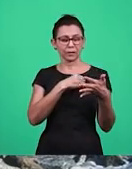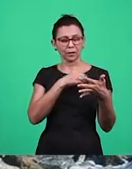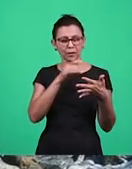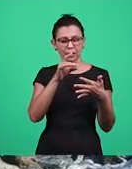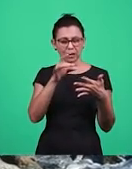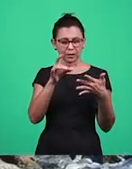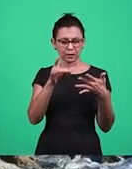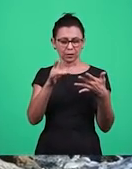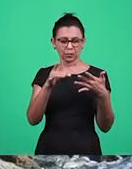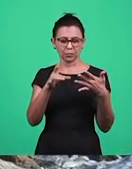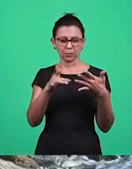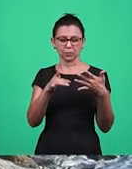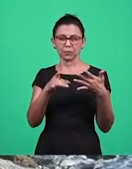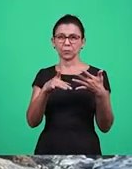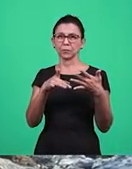perdão